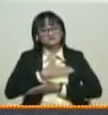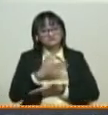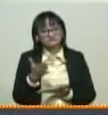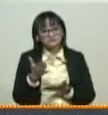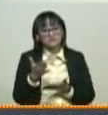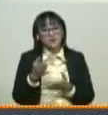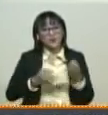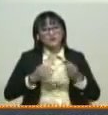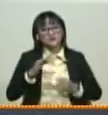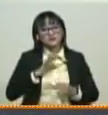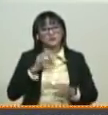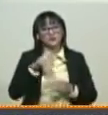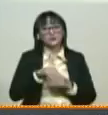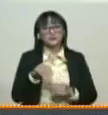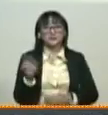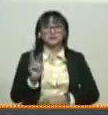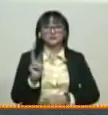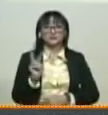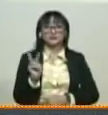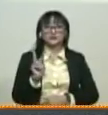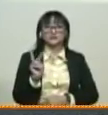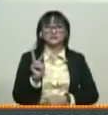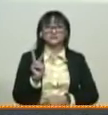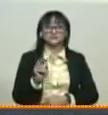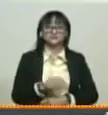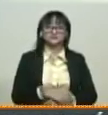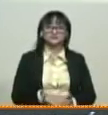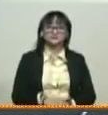justicia venezolana, como corresponde.